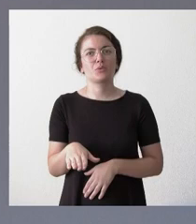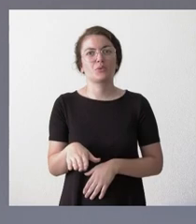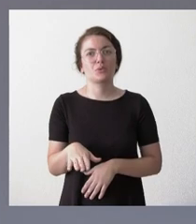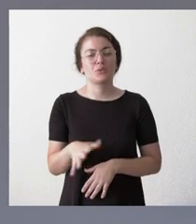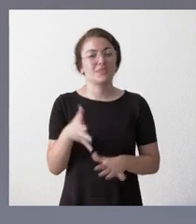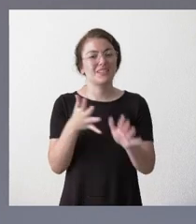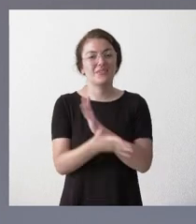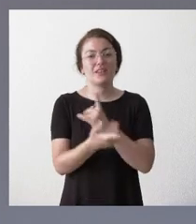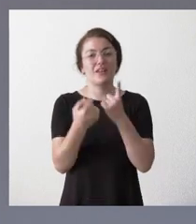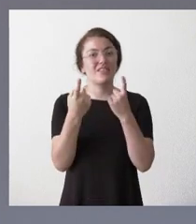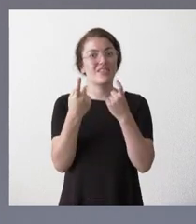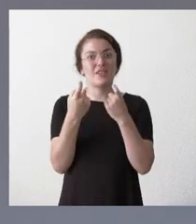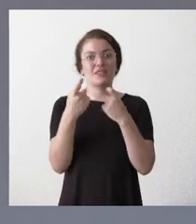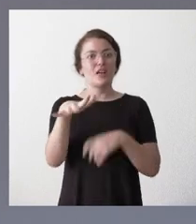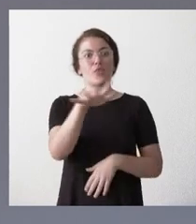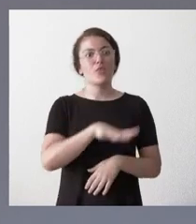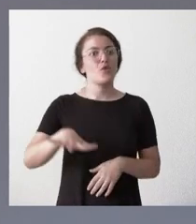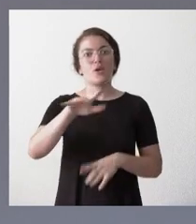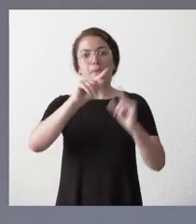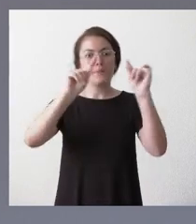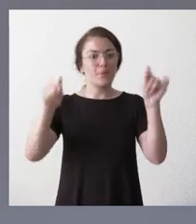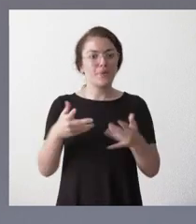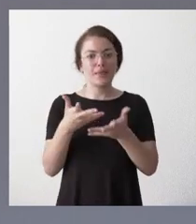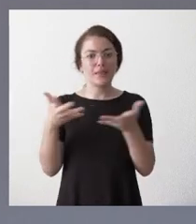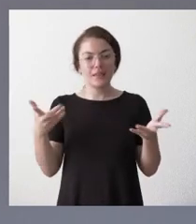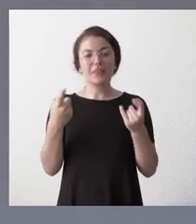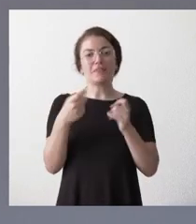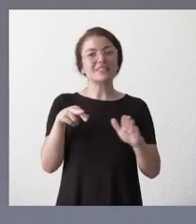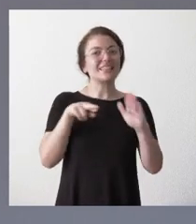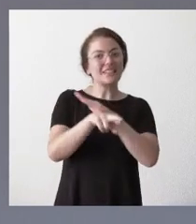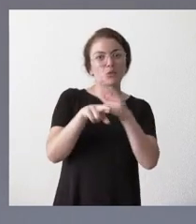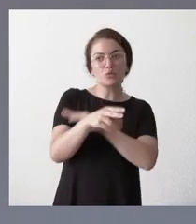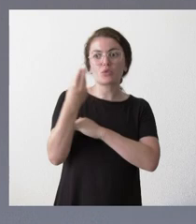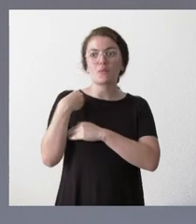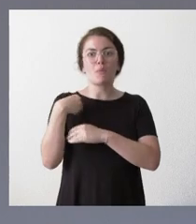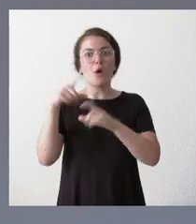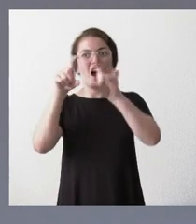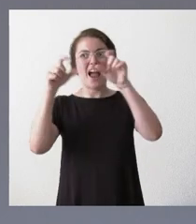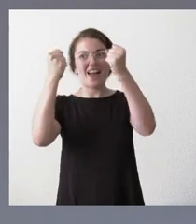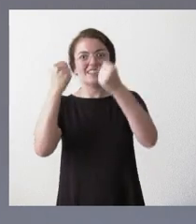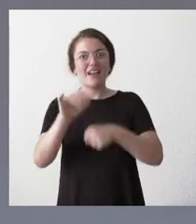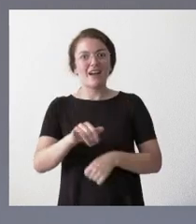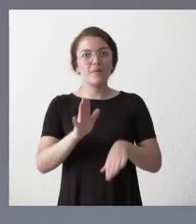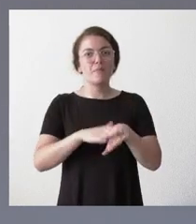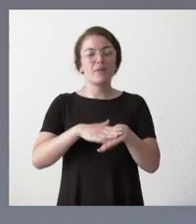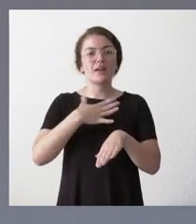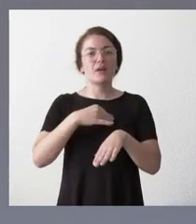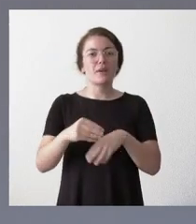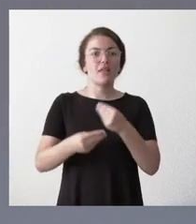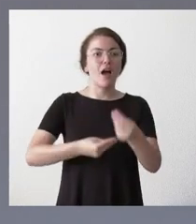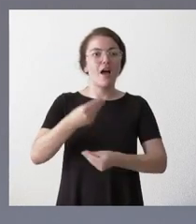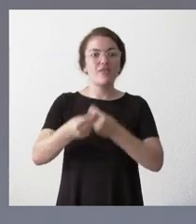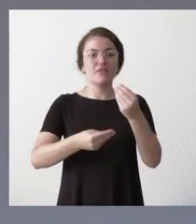es necesario una provincia, son necesarios recursos que tenga la entidad para poder absorber tanto